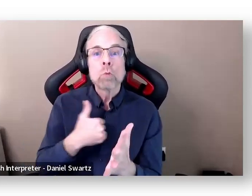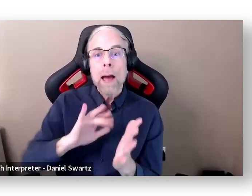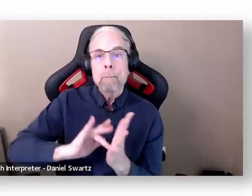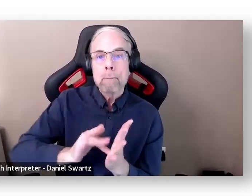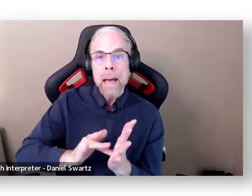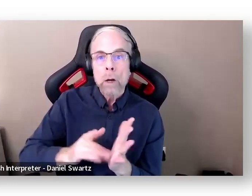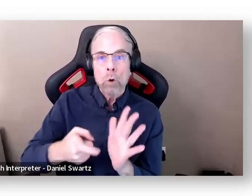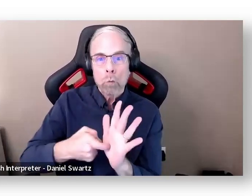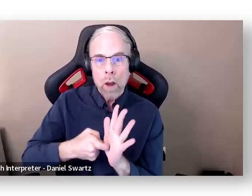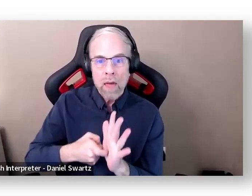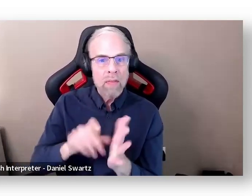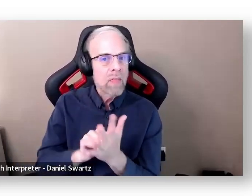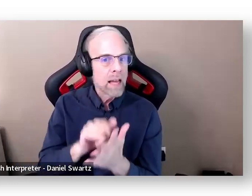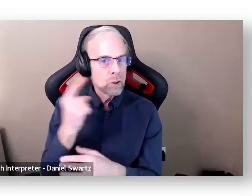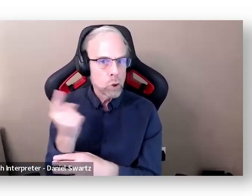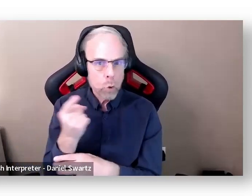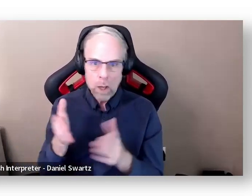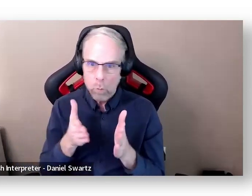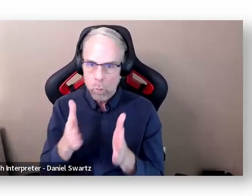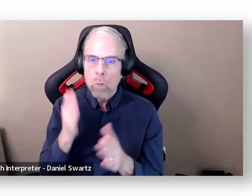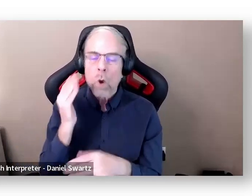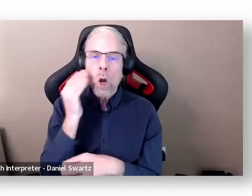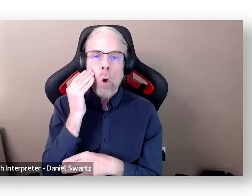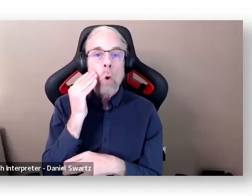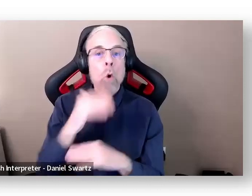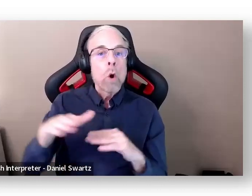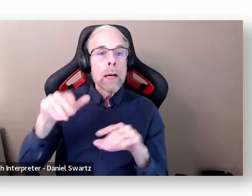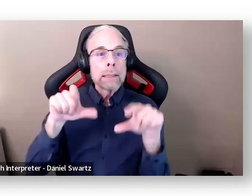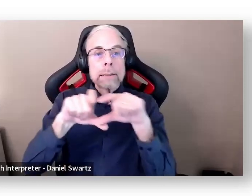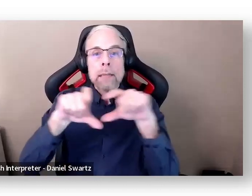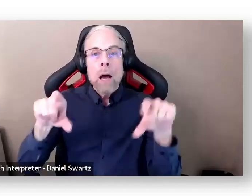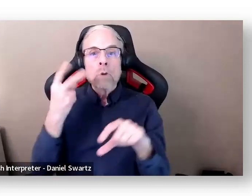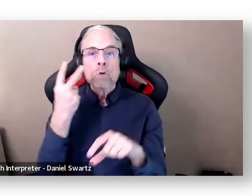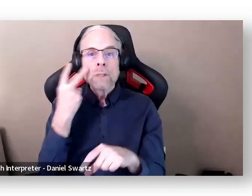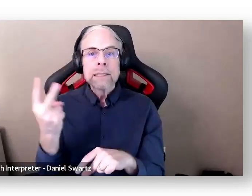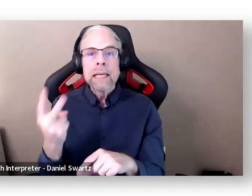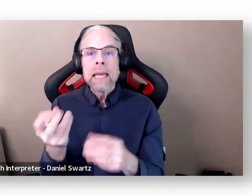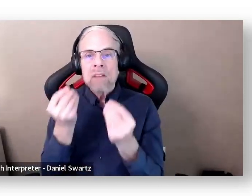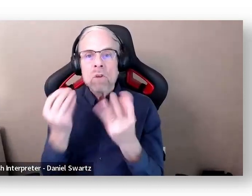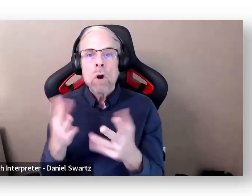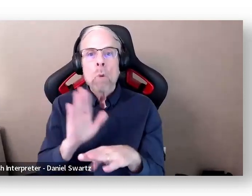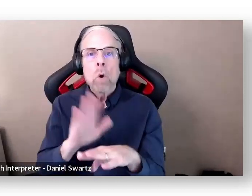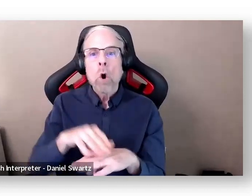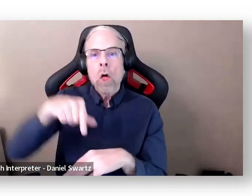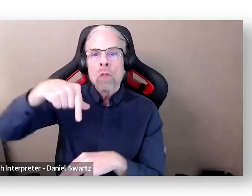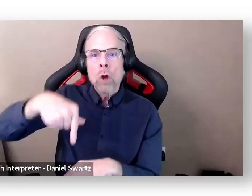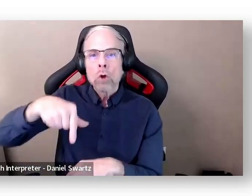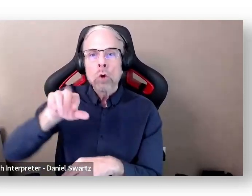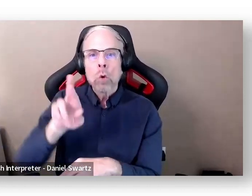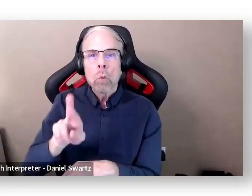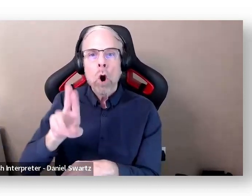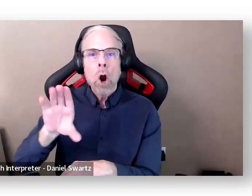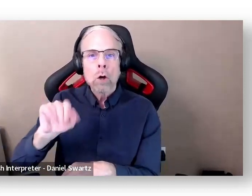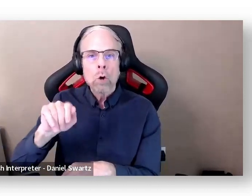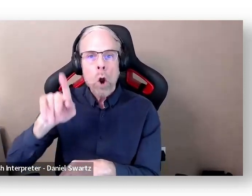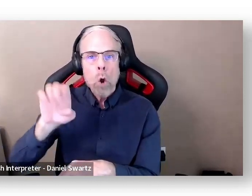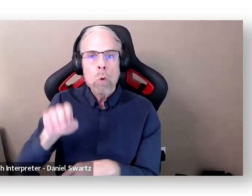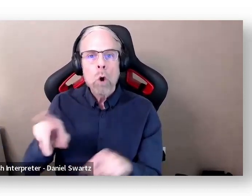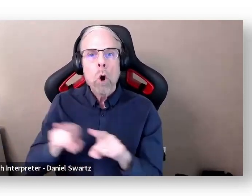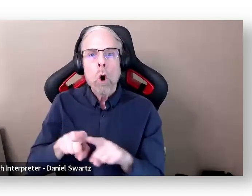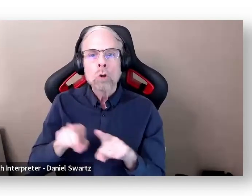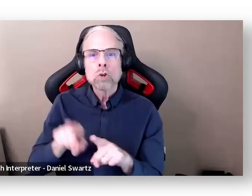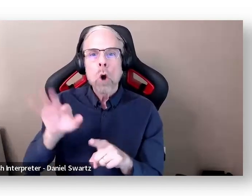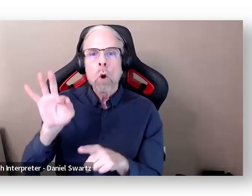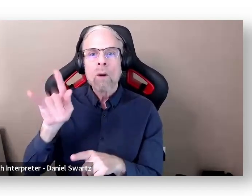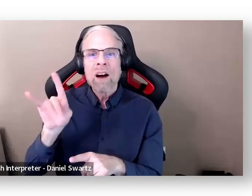necesitan dejar saber que se necesitan esos requisitos. Es la única manera que vamos a saber. En la parte superior pueden